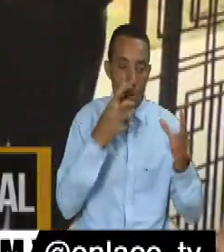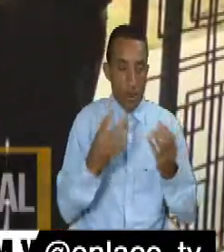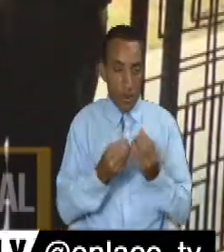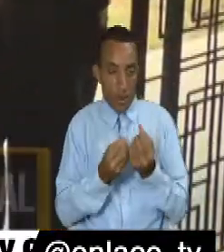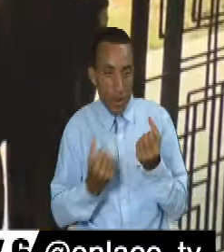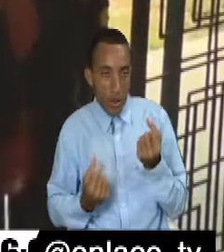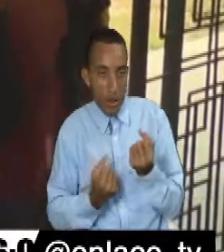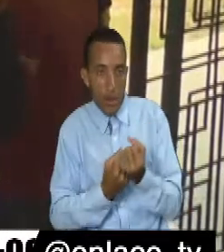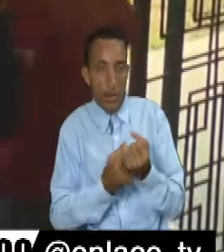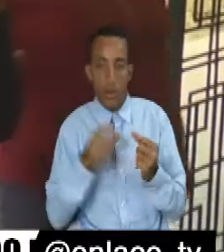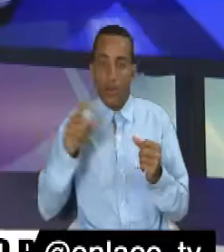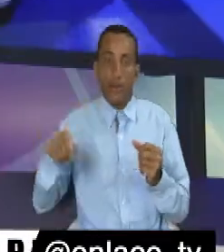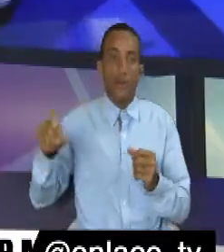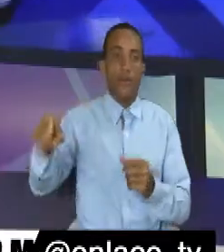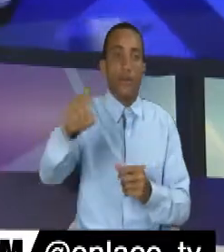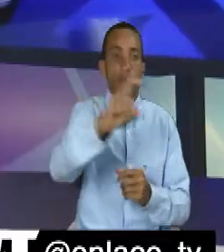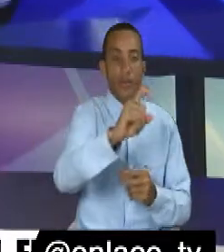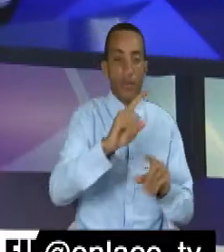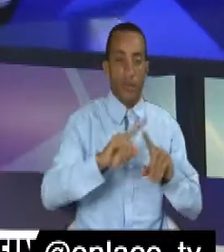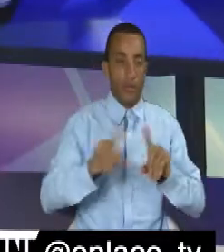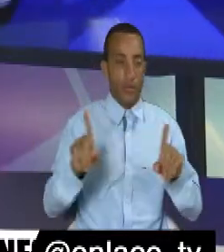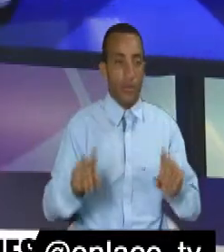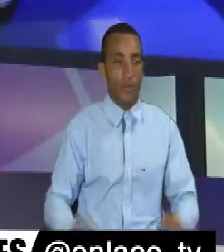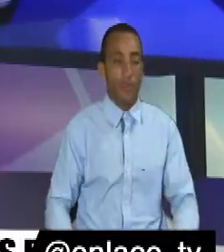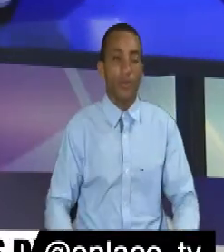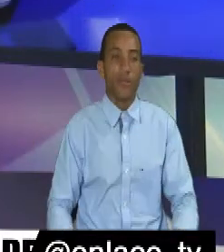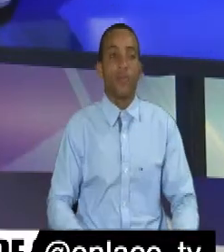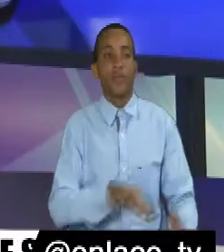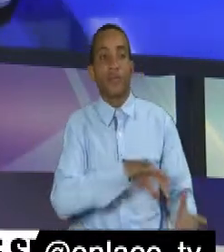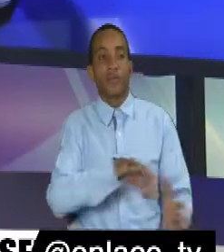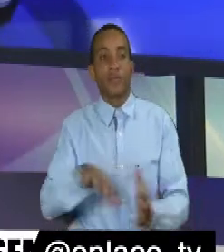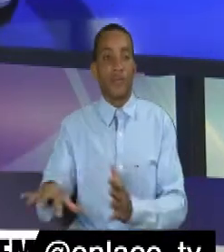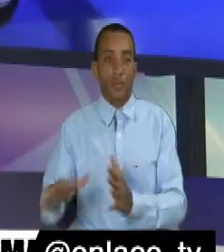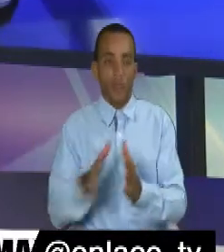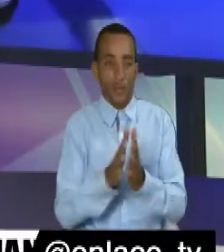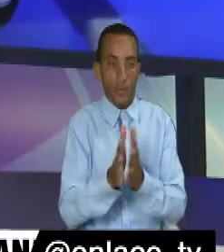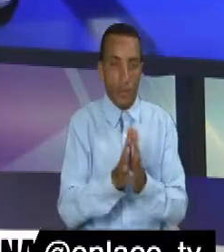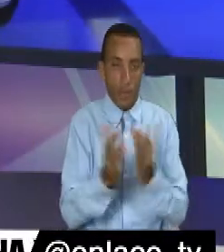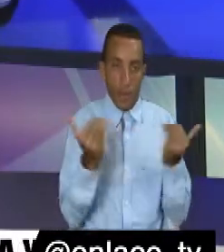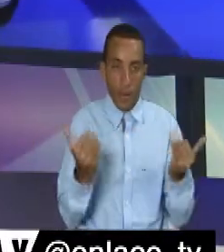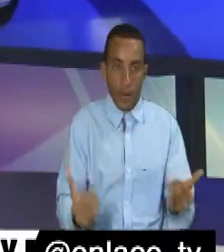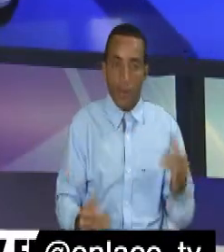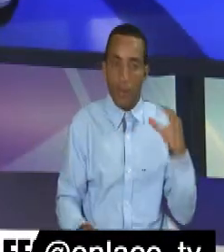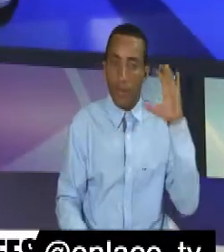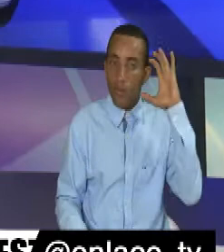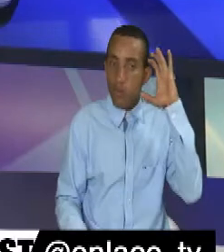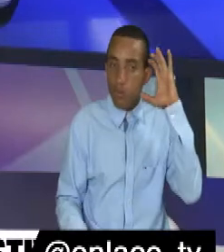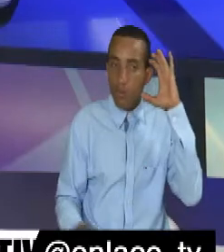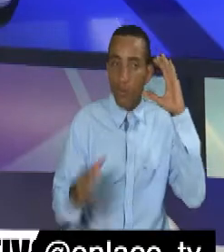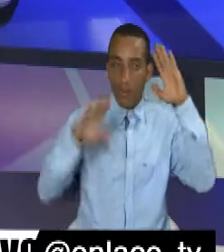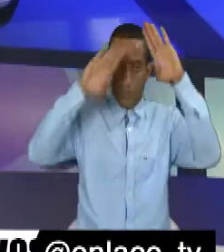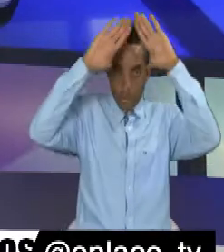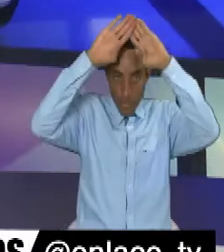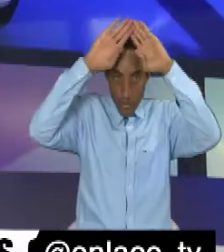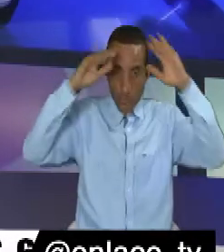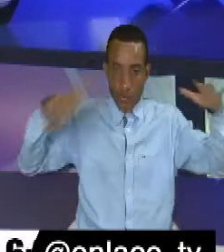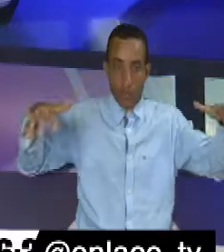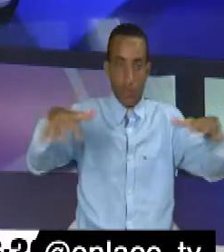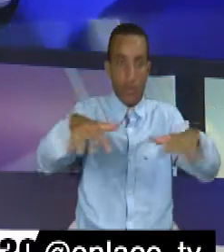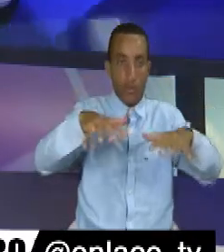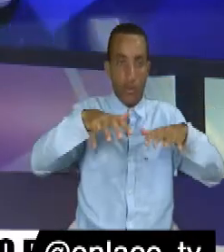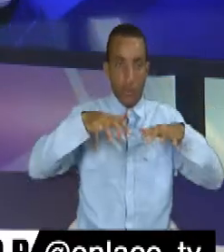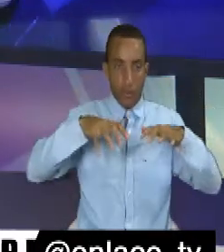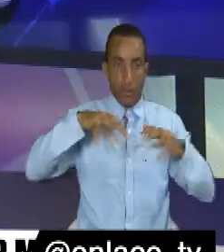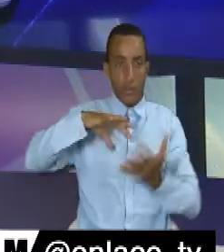diferentes puntos. En otras noticias, se lleva a cabo a esta hora en el corregimiento del centro la sesión de la Asamblea de